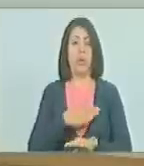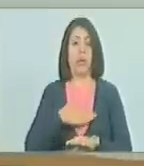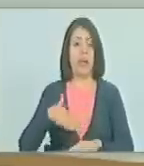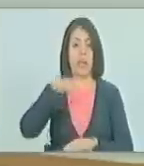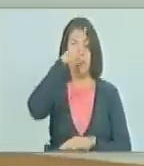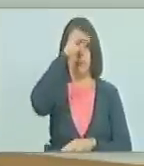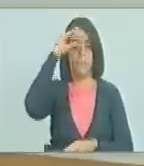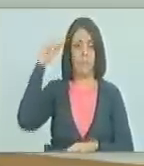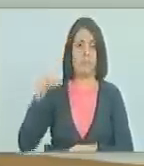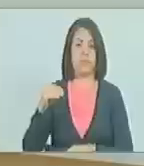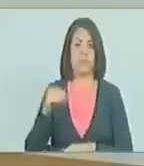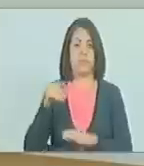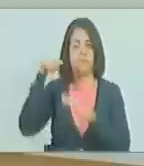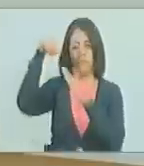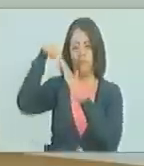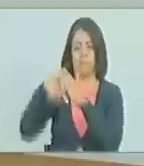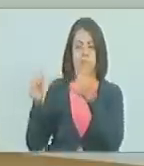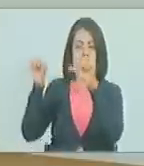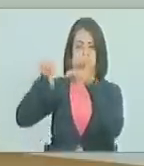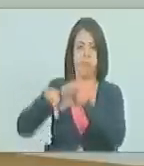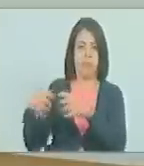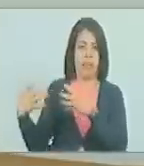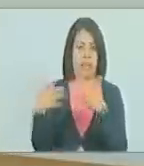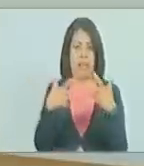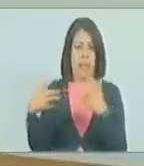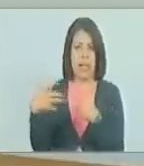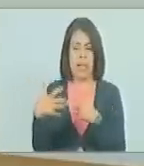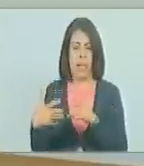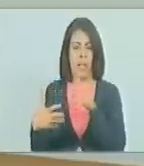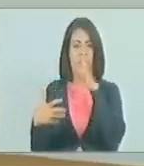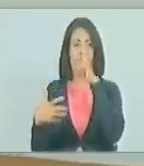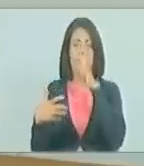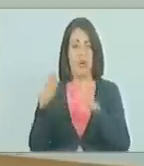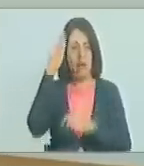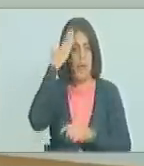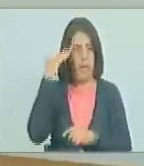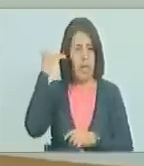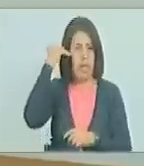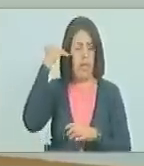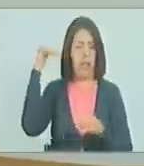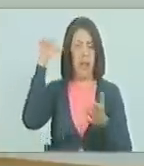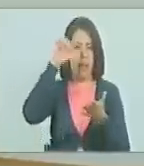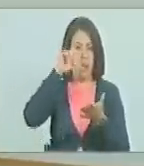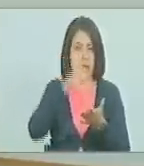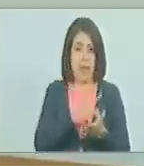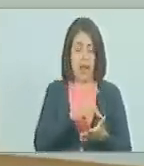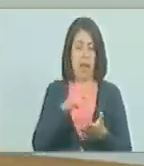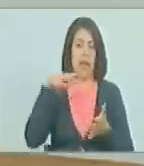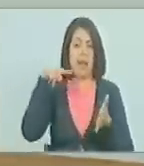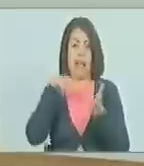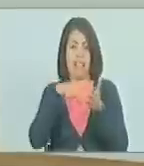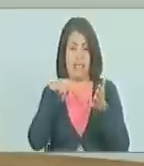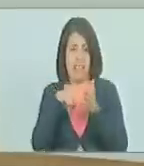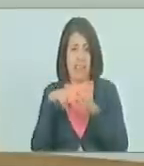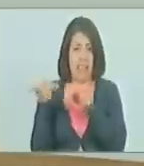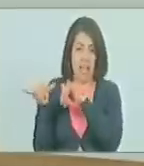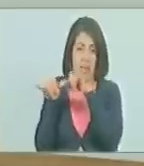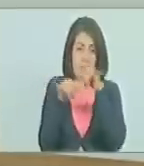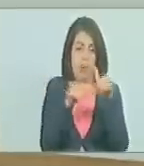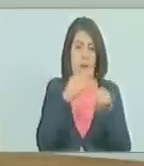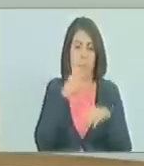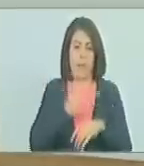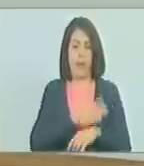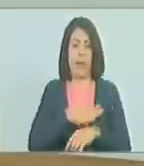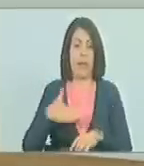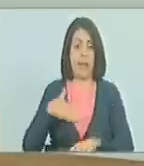Trump era sumirnos en una guerra devastadora, como sumieron a Libia, como sumieron a Irak, como sumieron a Siria. Esa era la verdadera